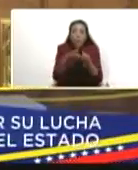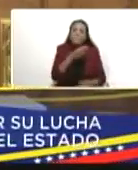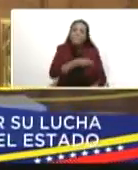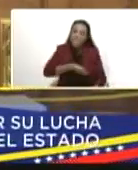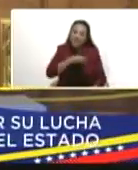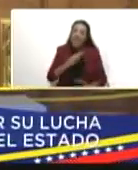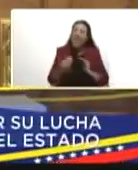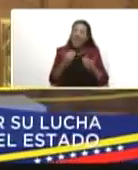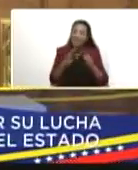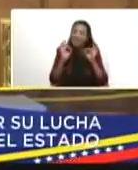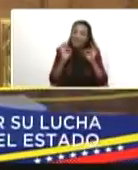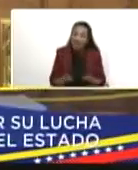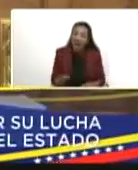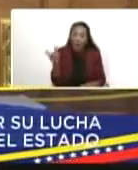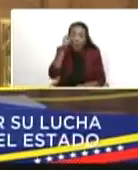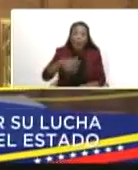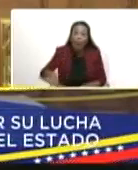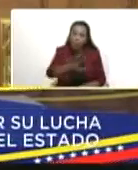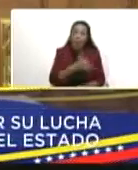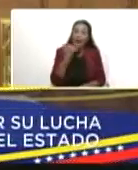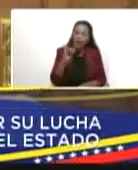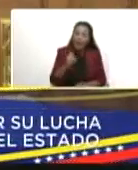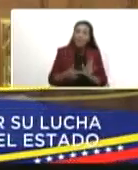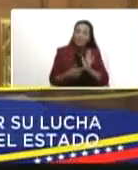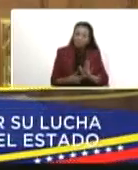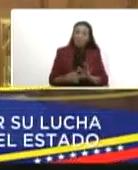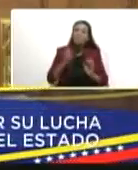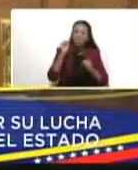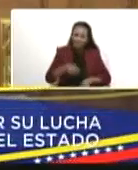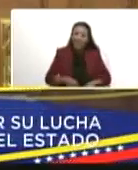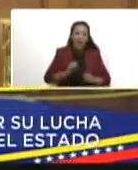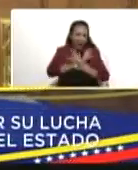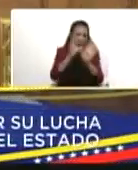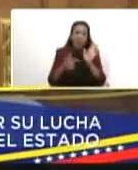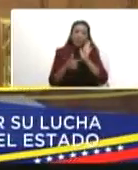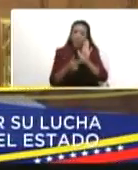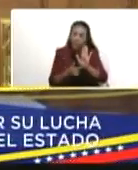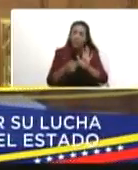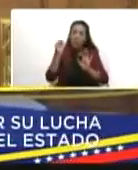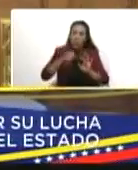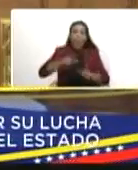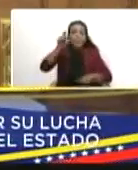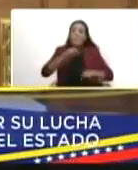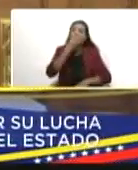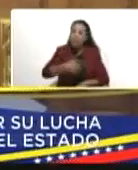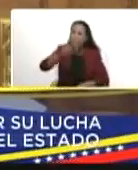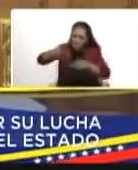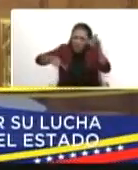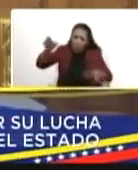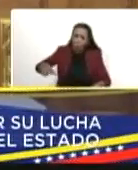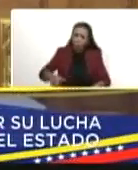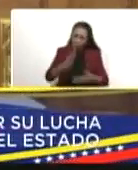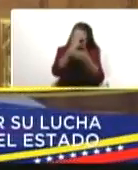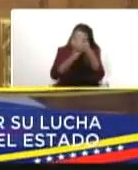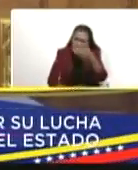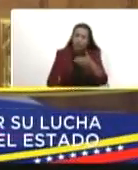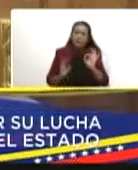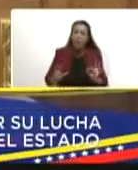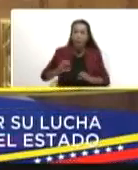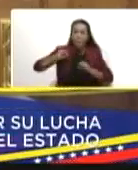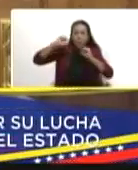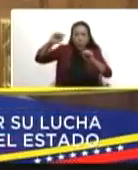y ética en el pueblo de Venezuela si algo ha quedado demostrado que los buenos los honestos y Los